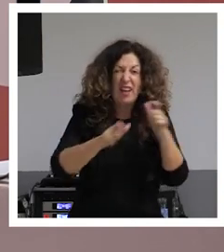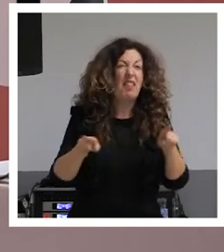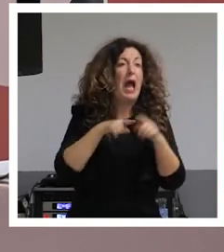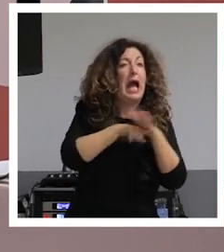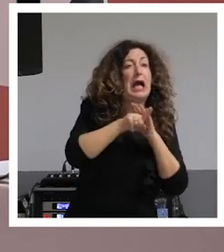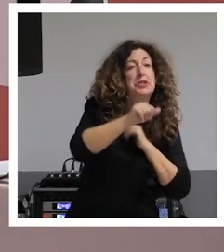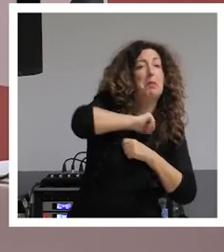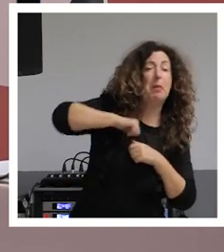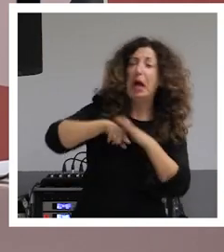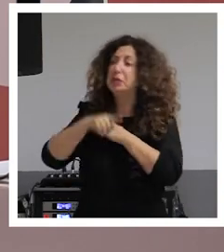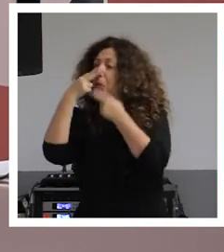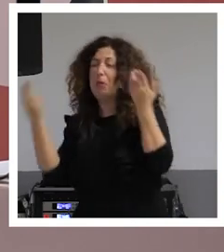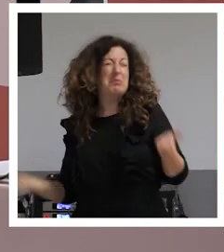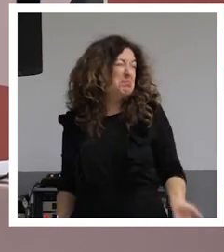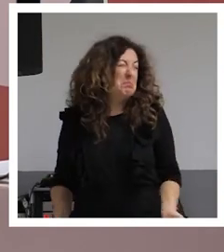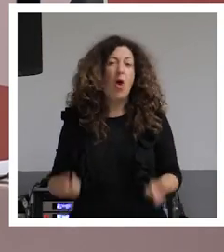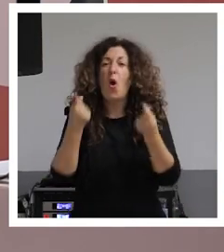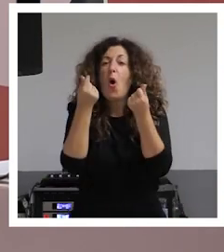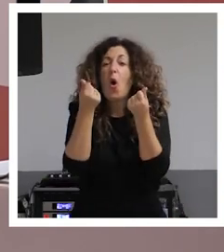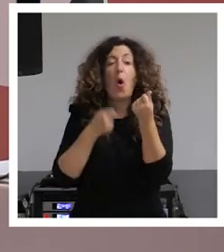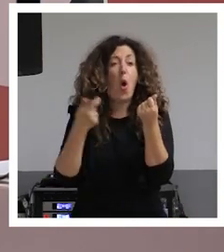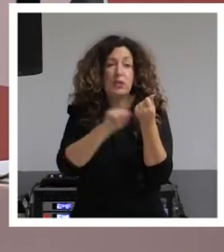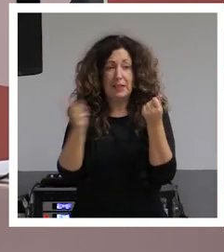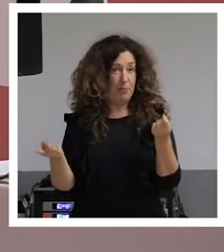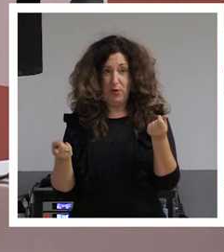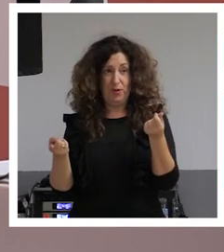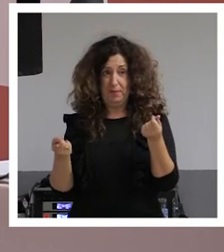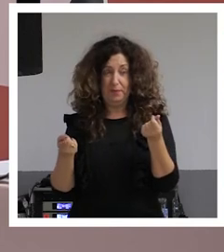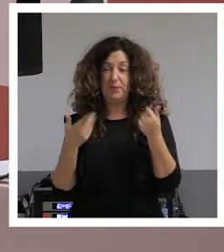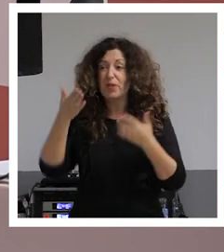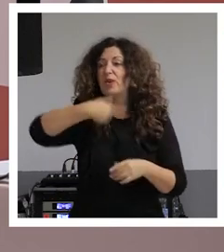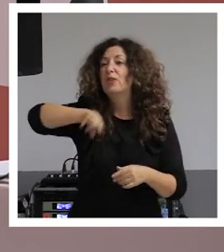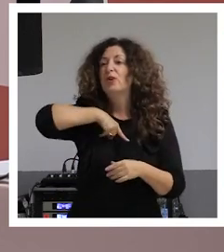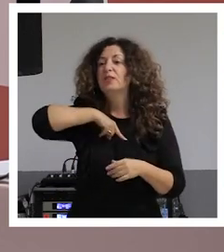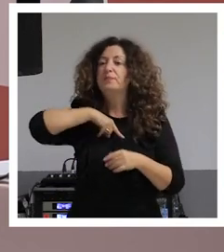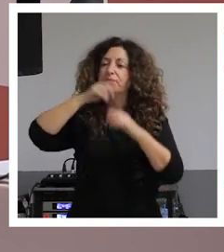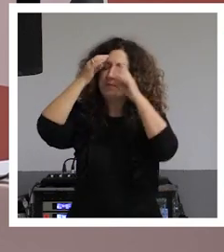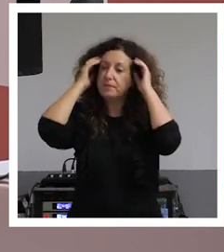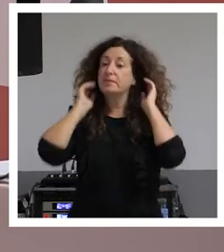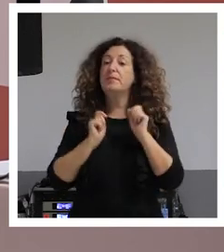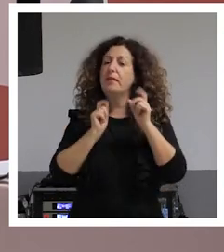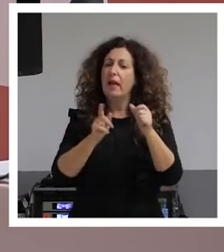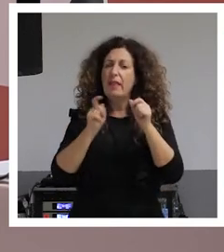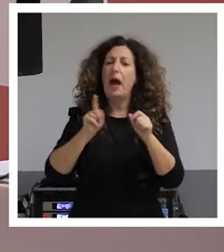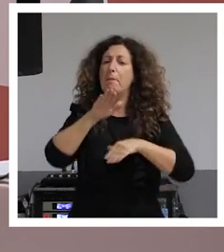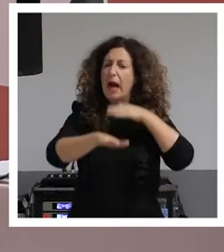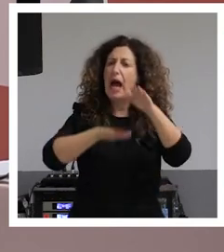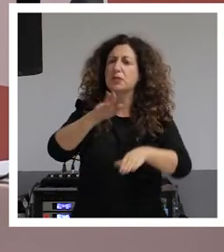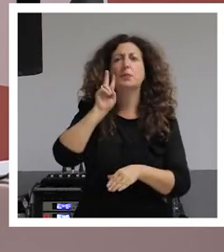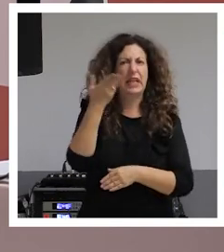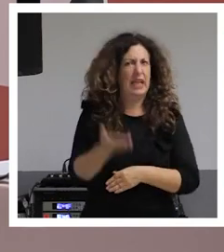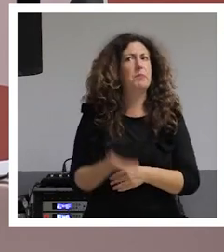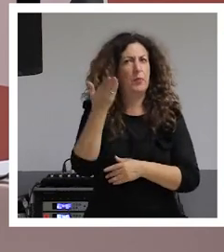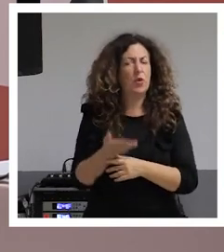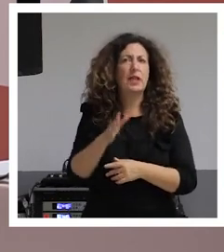que sea de gestión pública privada ni siquiera el coste Entonces cuando nosotros das esos pasos que son importantes porque